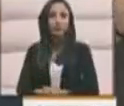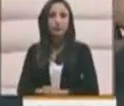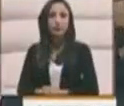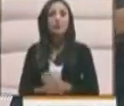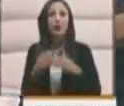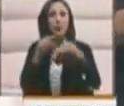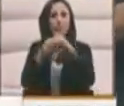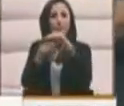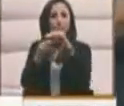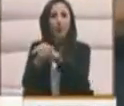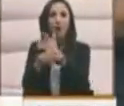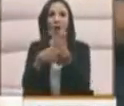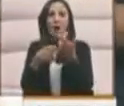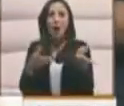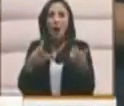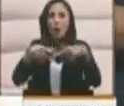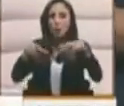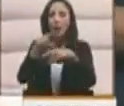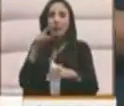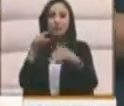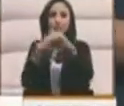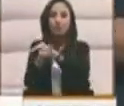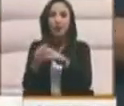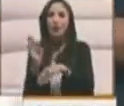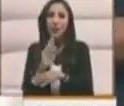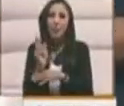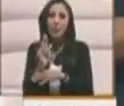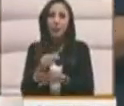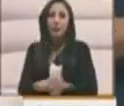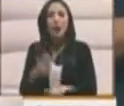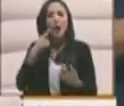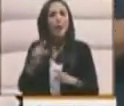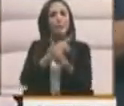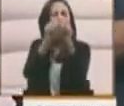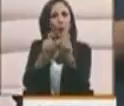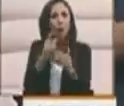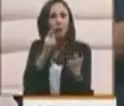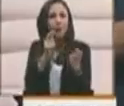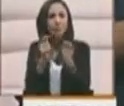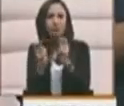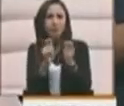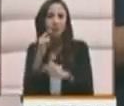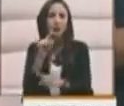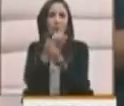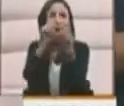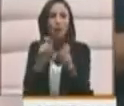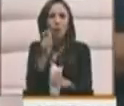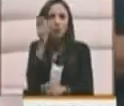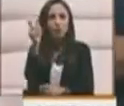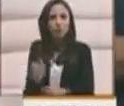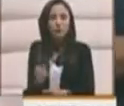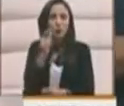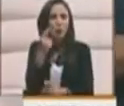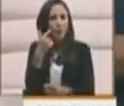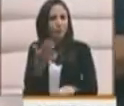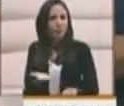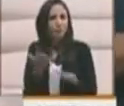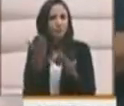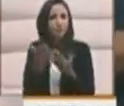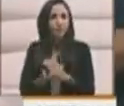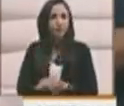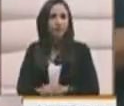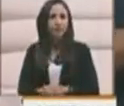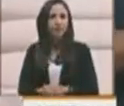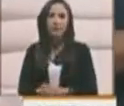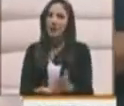Parlamento venezolano y entrevistó a algunos diputados opositores